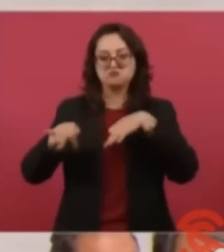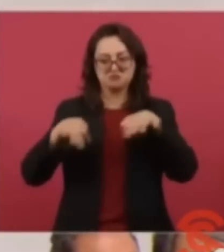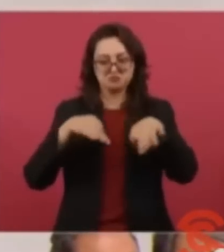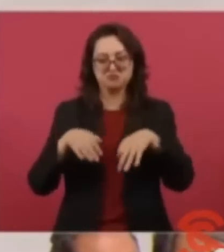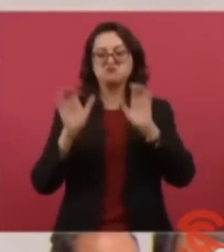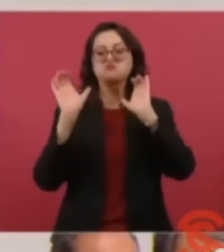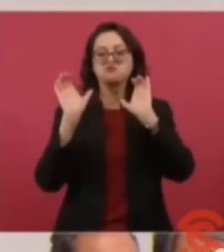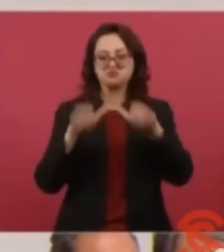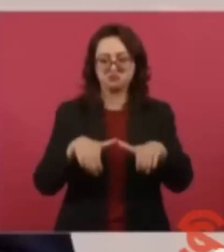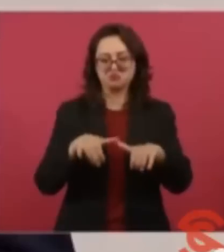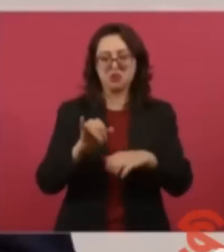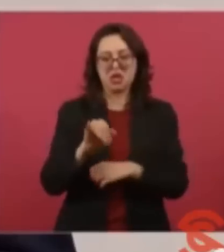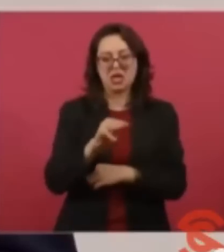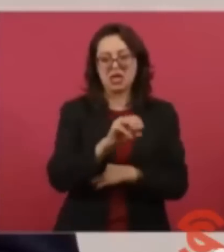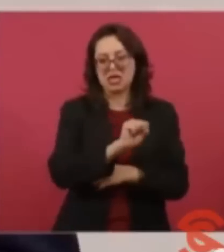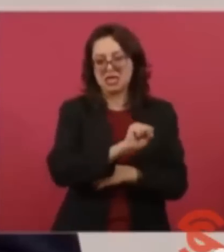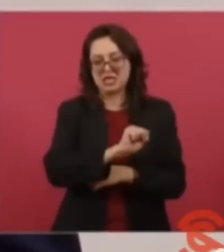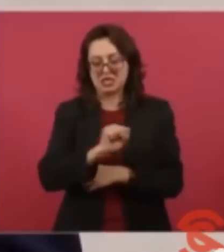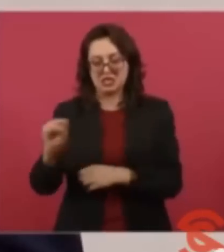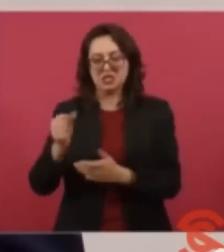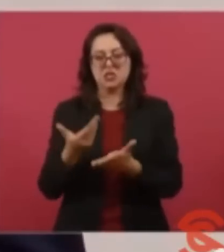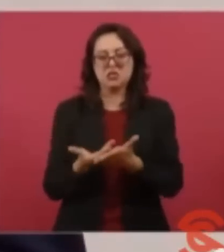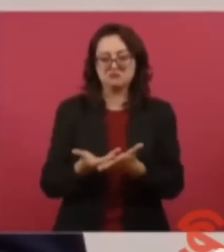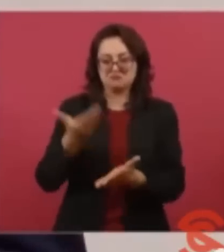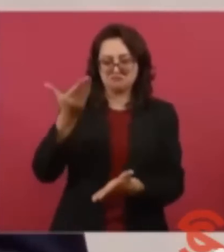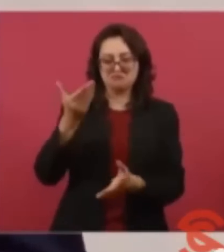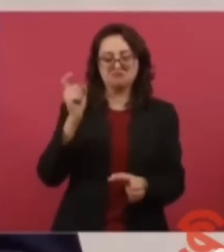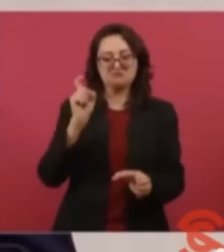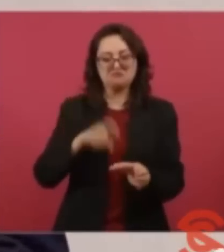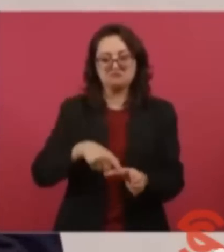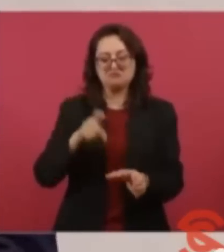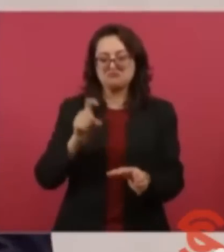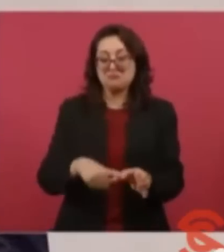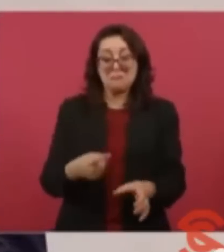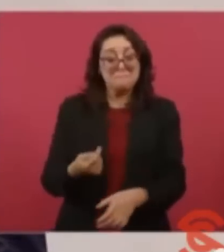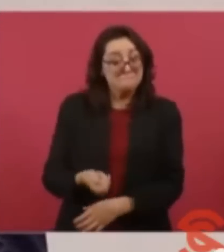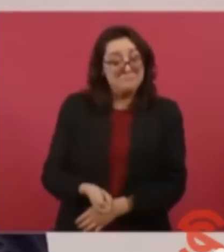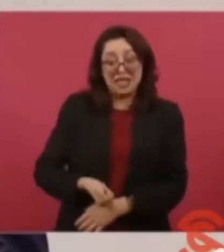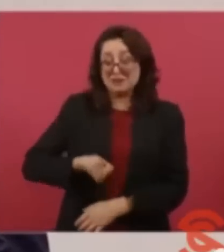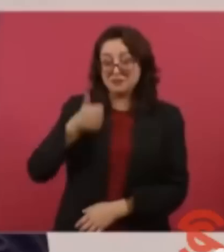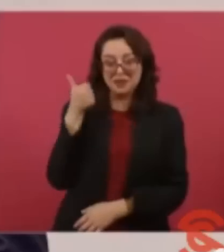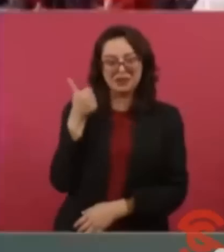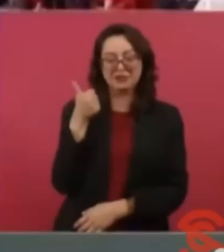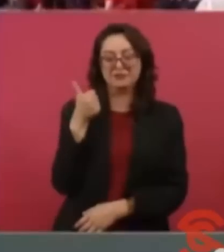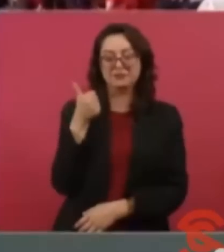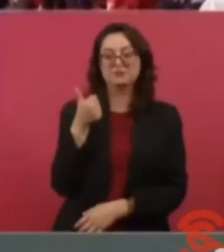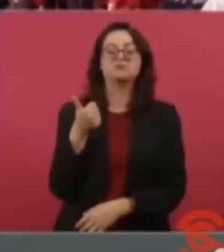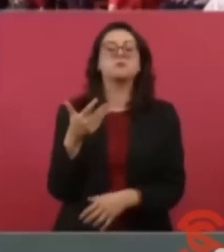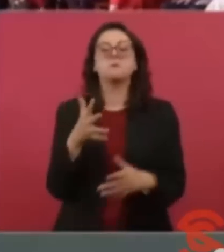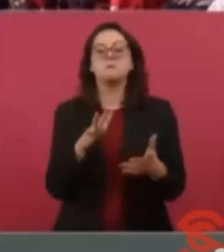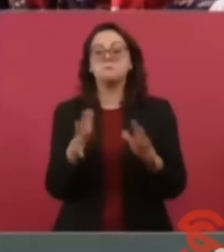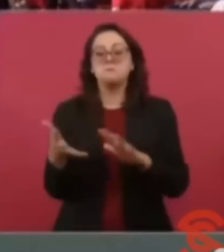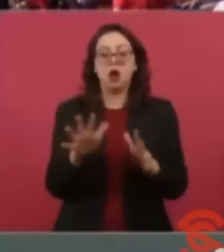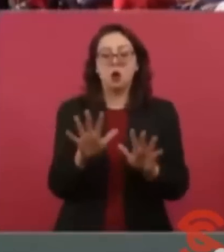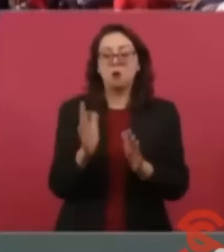empleados, inscritos en el Seguro Social, que reciben en